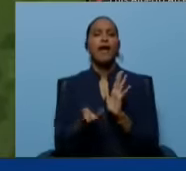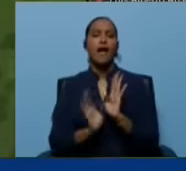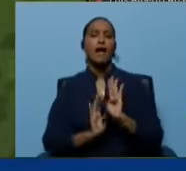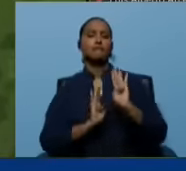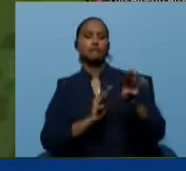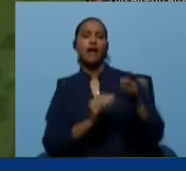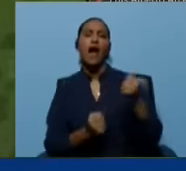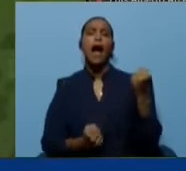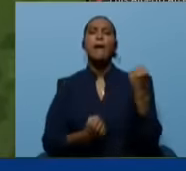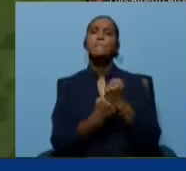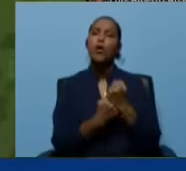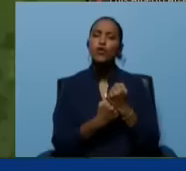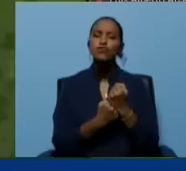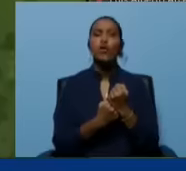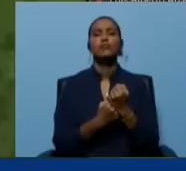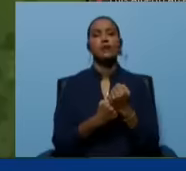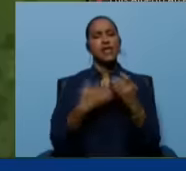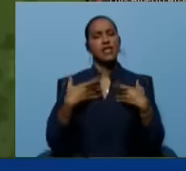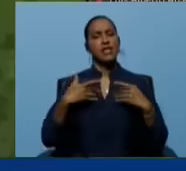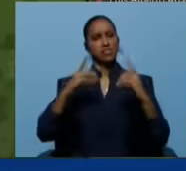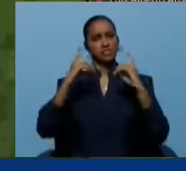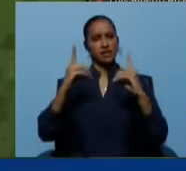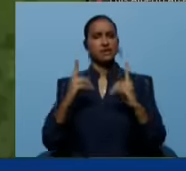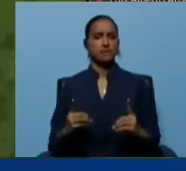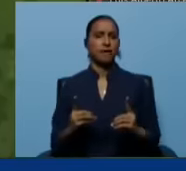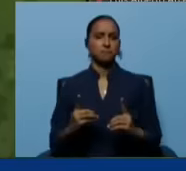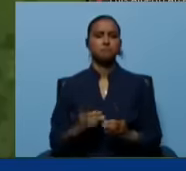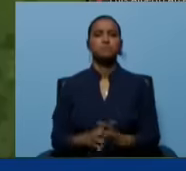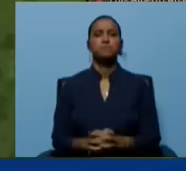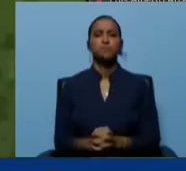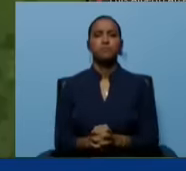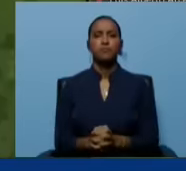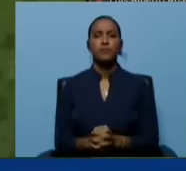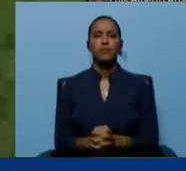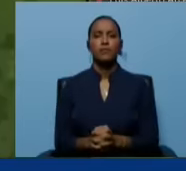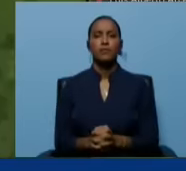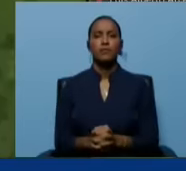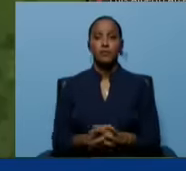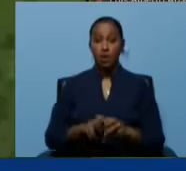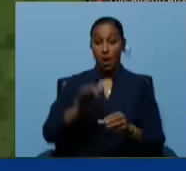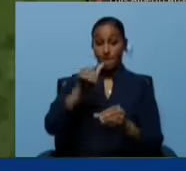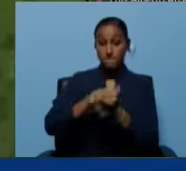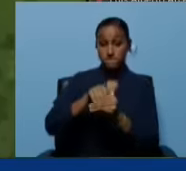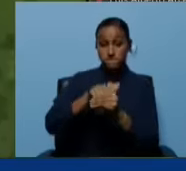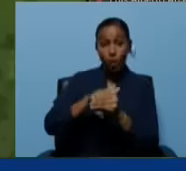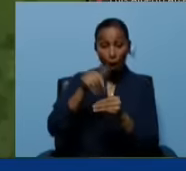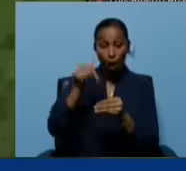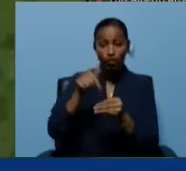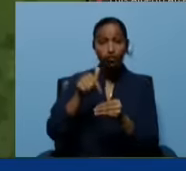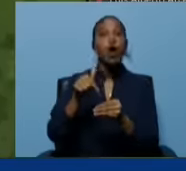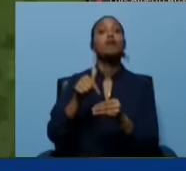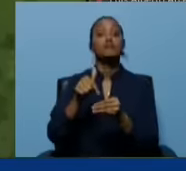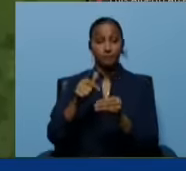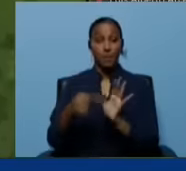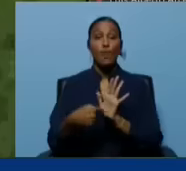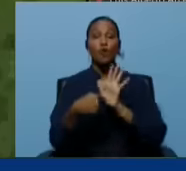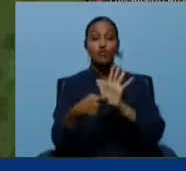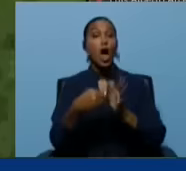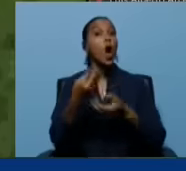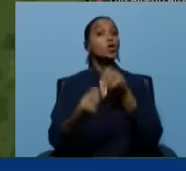paz. Y ha respaldado ese voto con masivas manifestaciones populares en las calles de toda